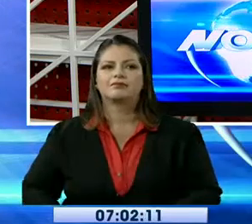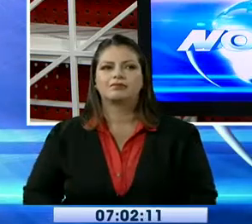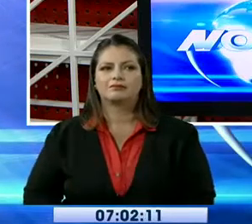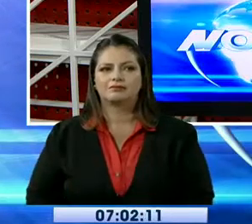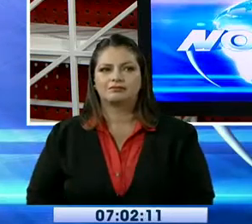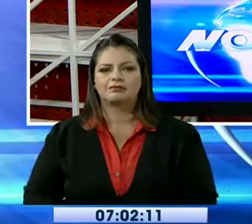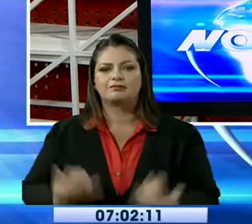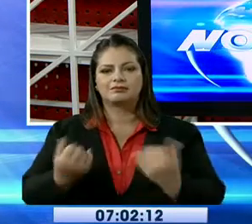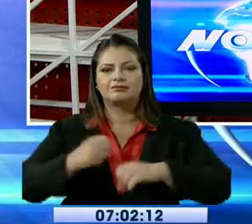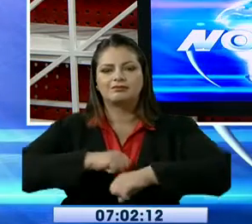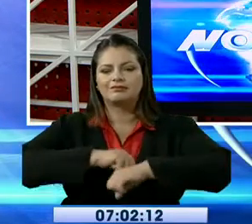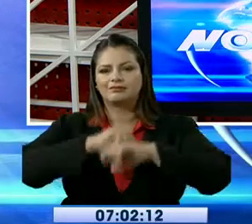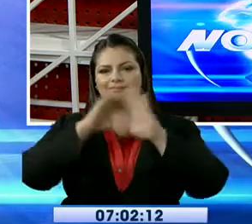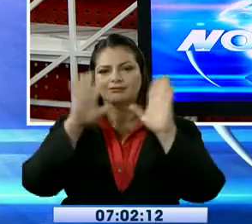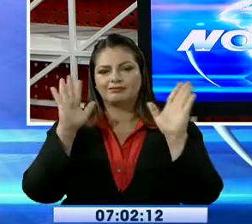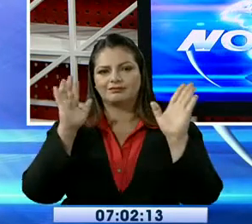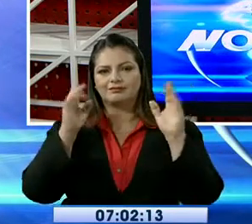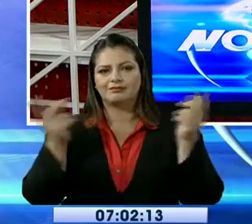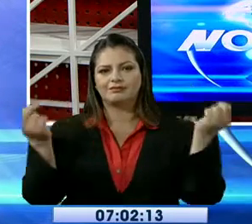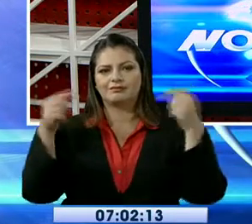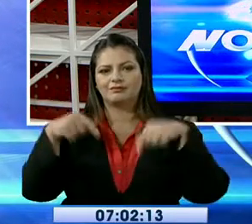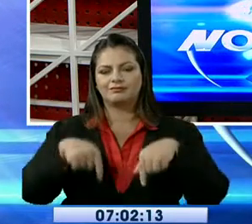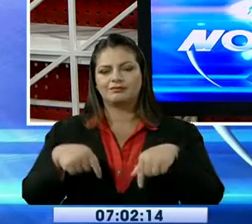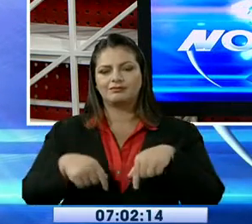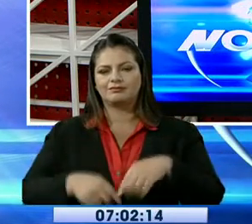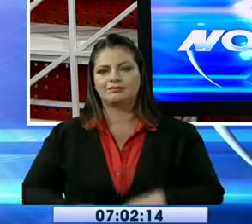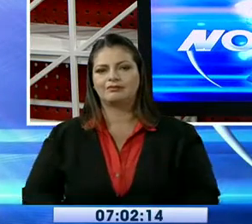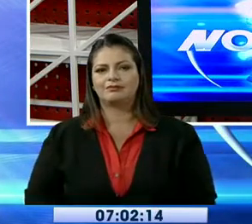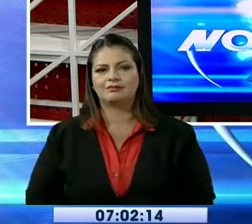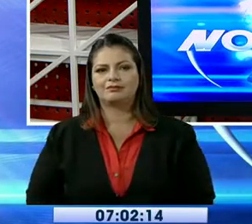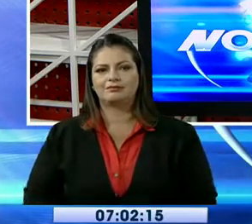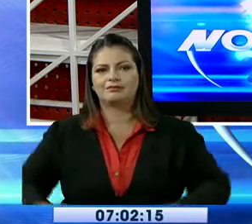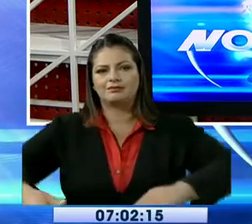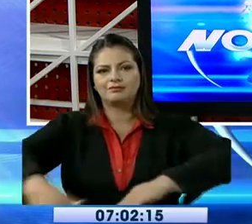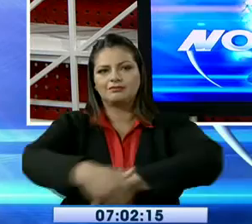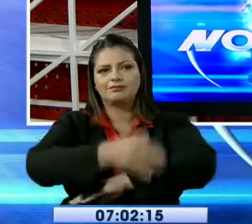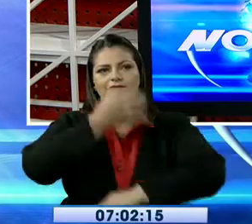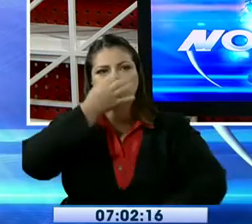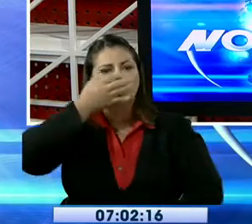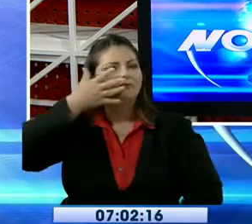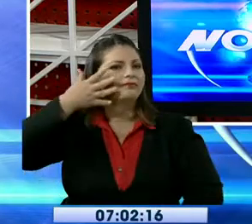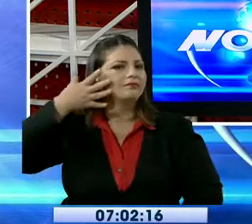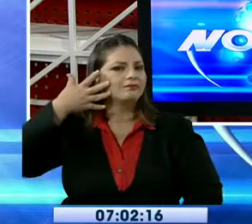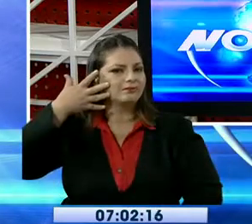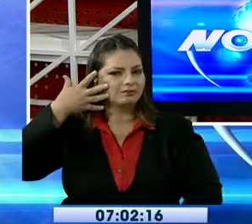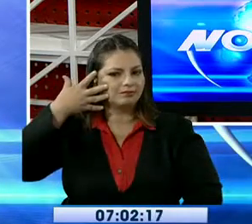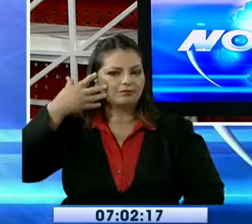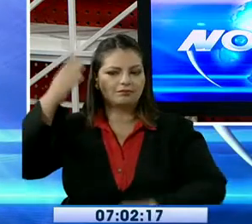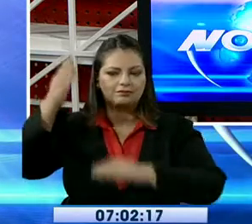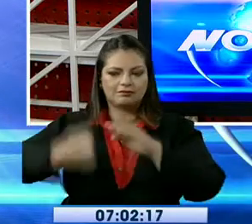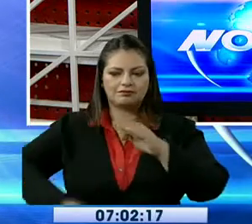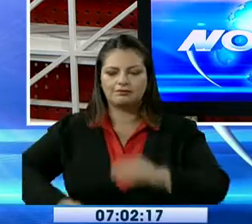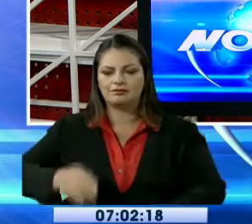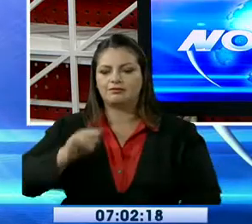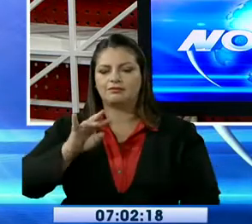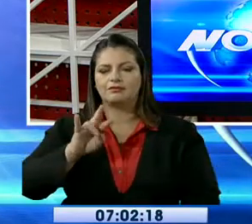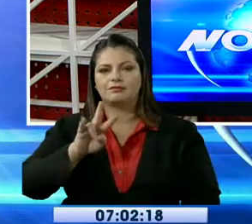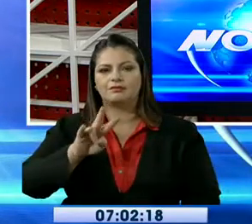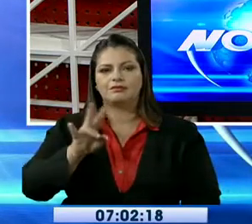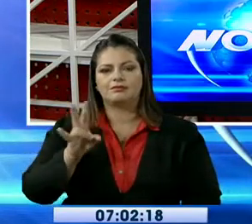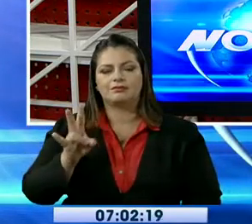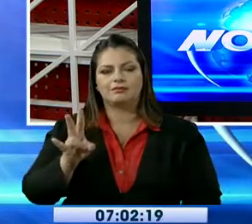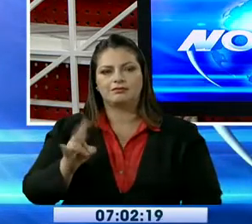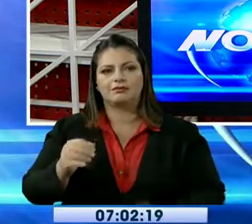Esta mañana nos hemos trasladado a la calle Oriente entre la 27 y la 28 junto